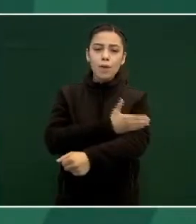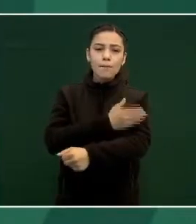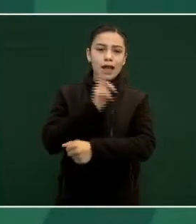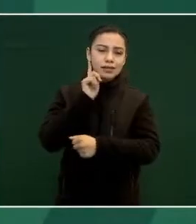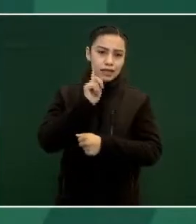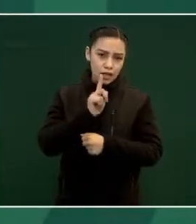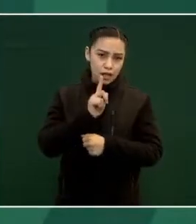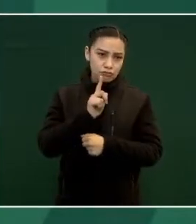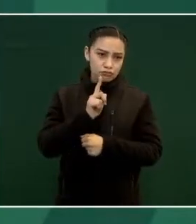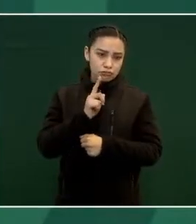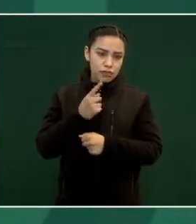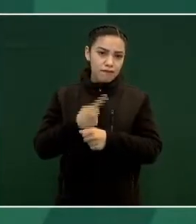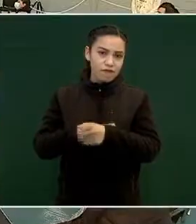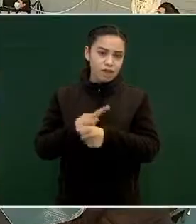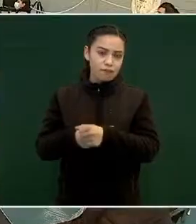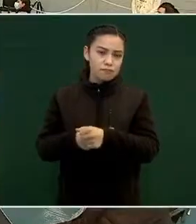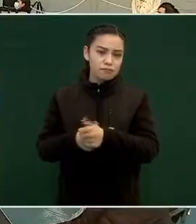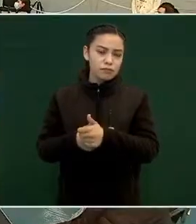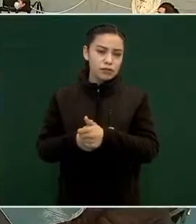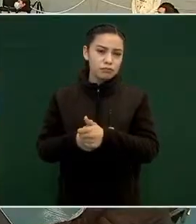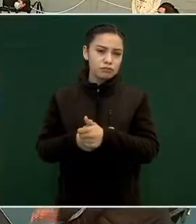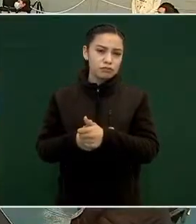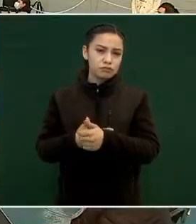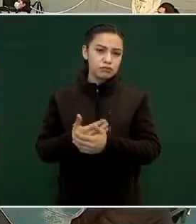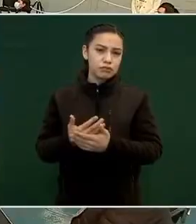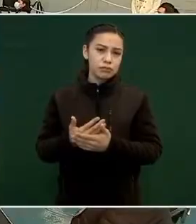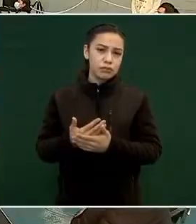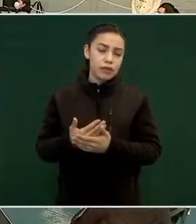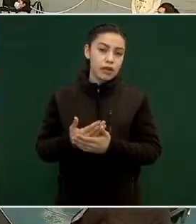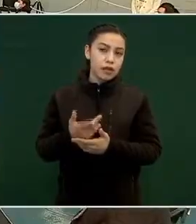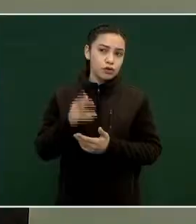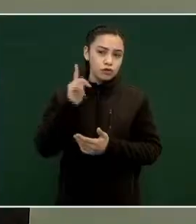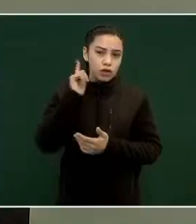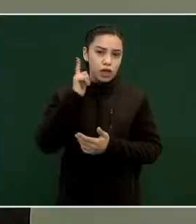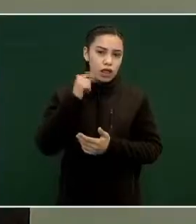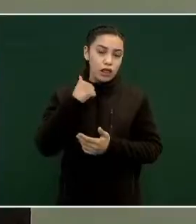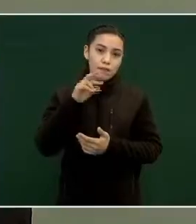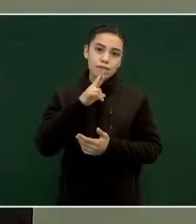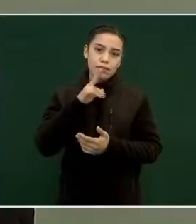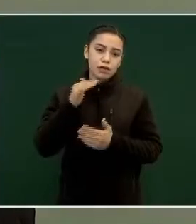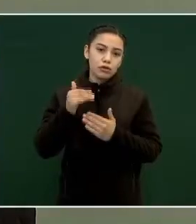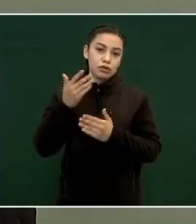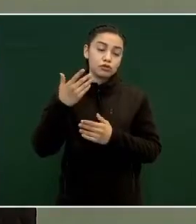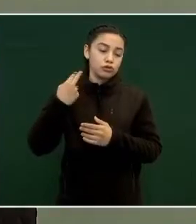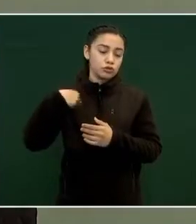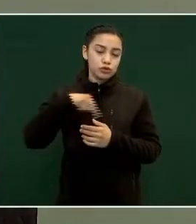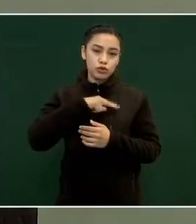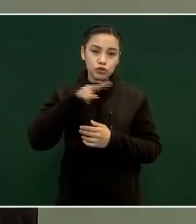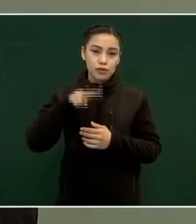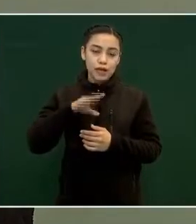enferma que deseamos que se mejore, que la queremos tanto?